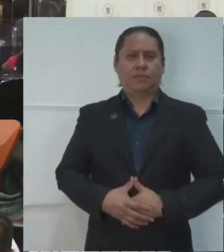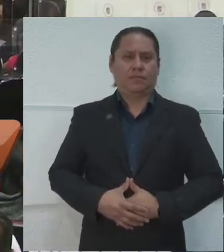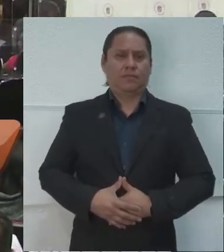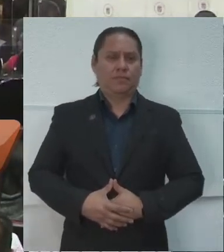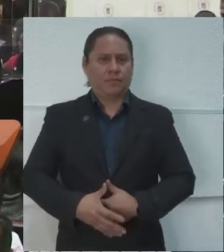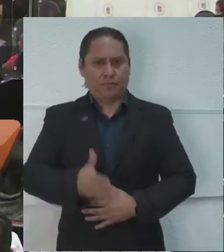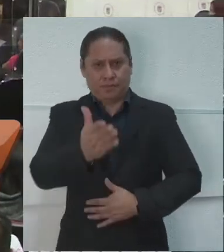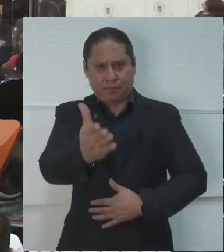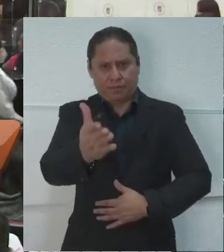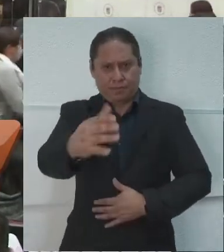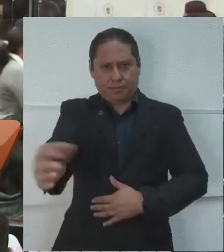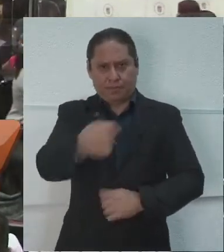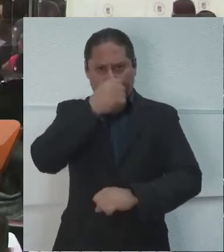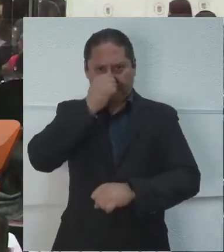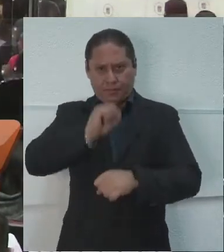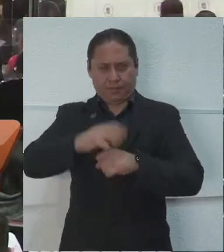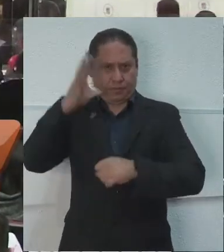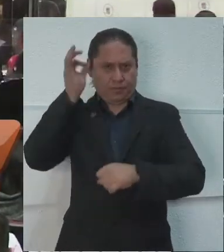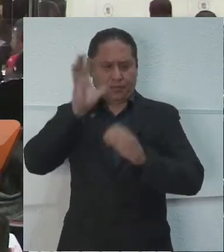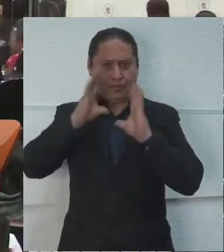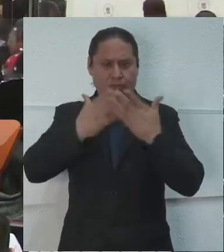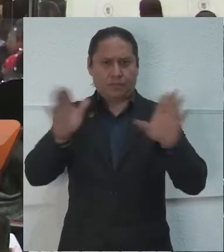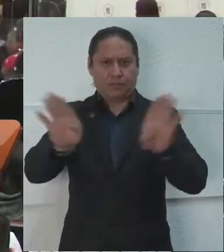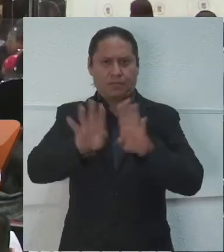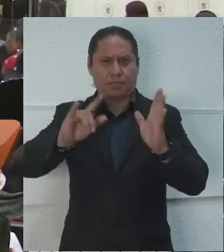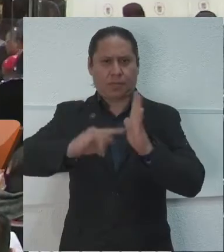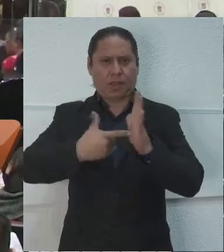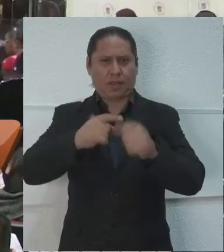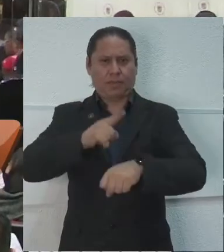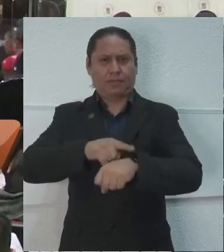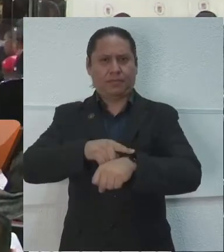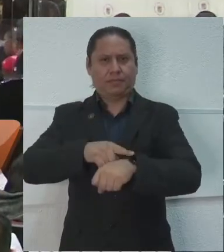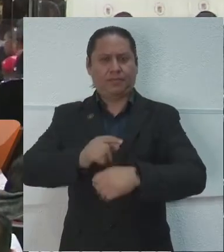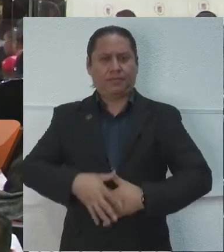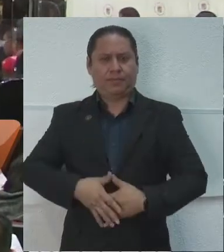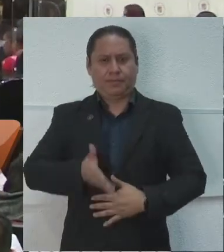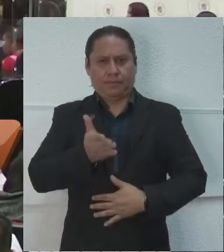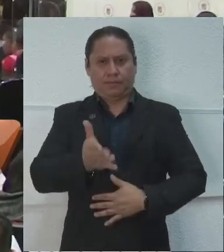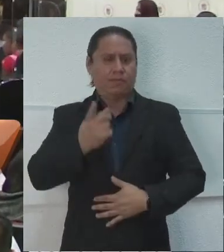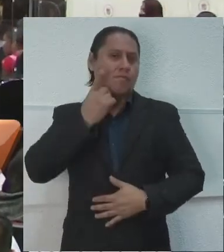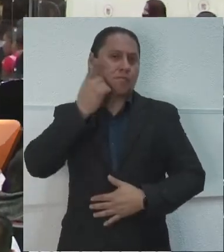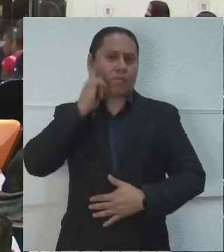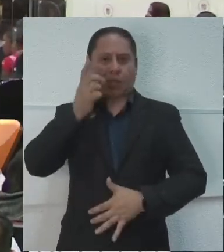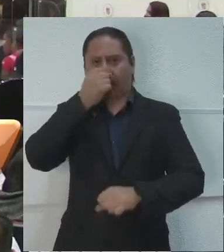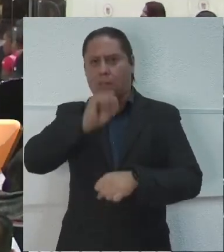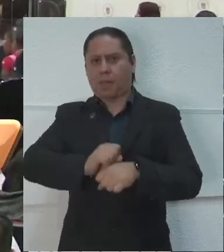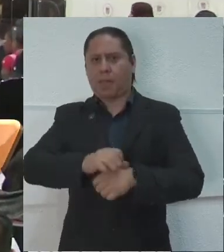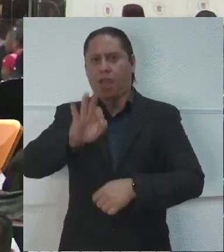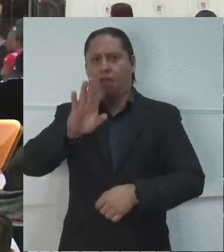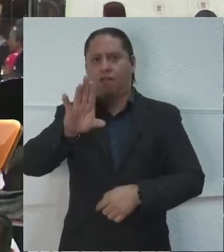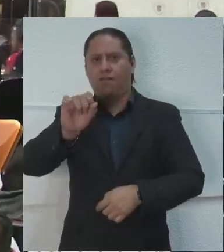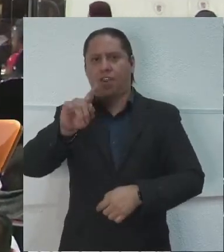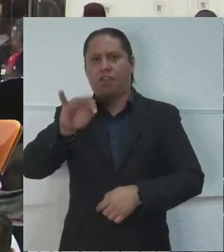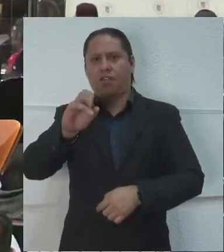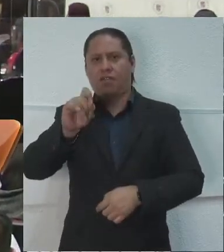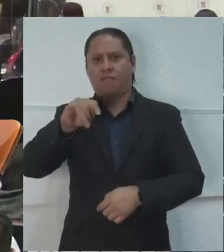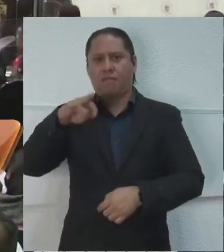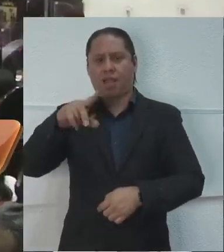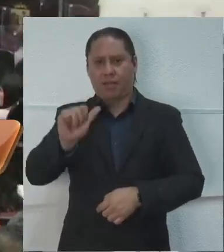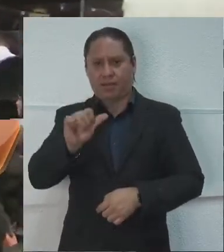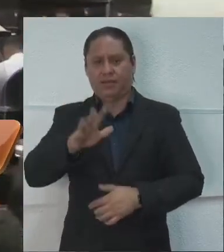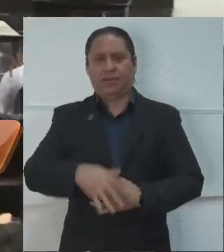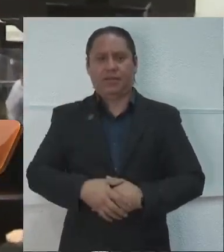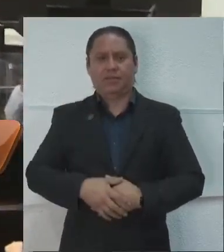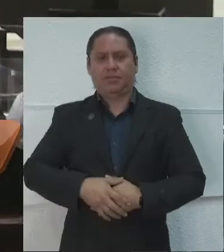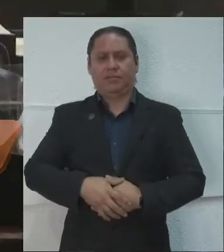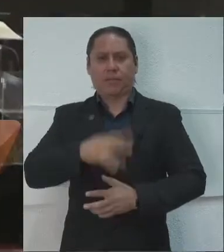Solicito a la Secretaría cierre el sistema electrónico. Solicito a la diputada secretaria Flor de María Esponda Torres